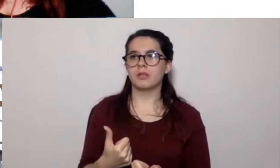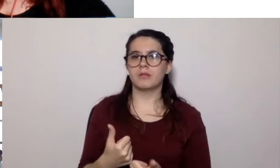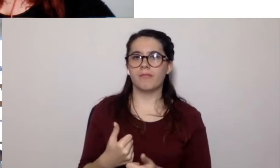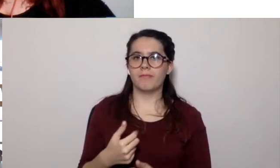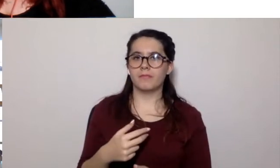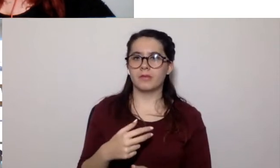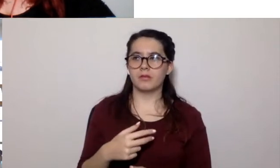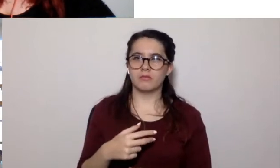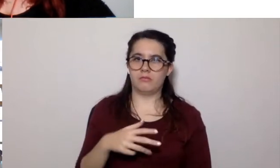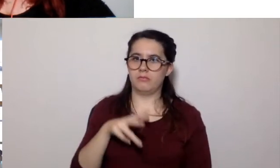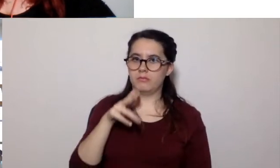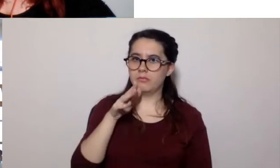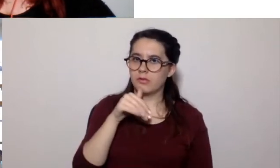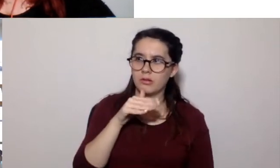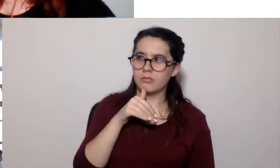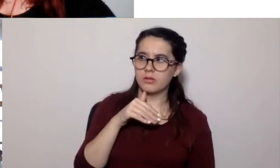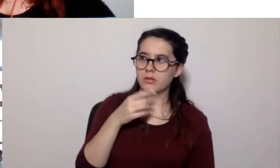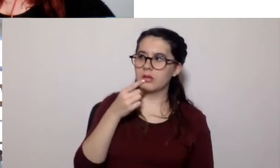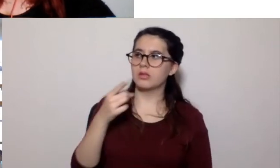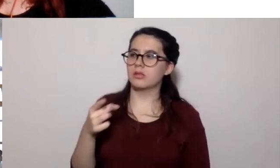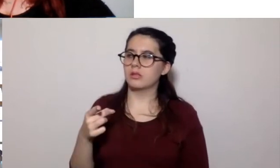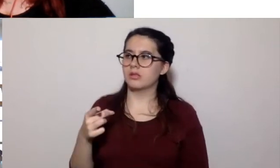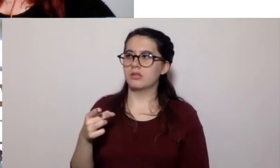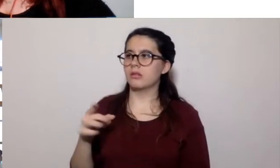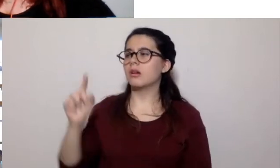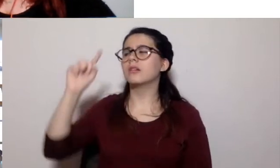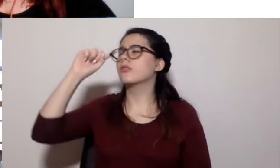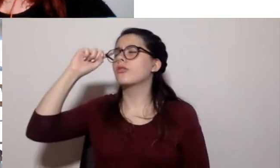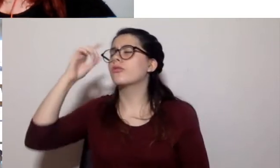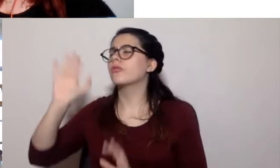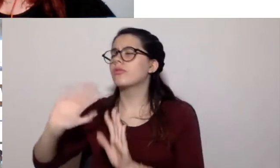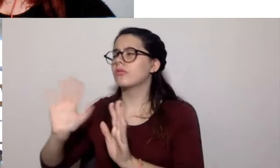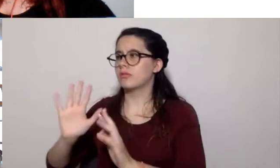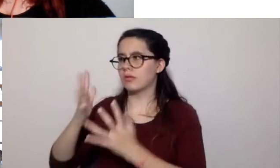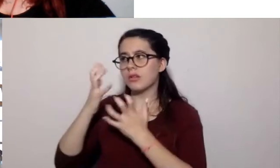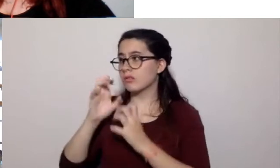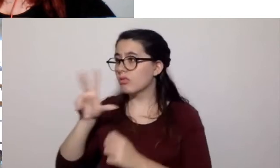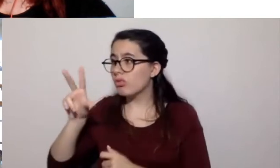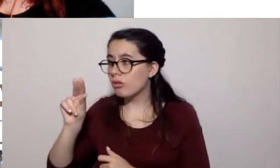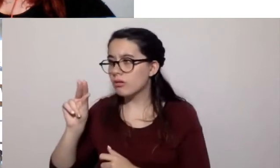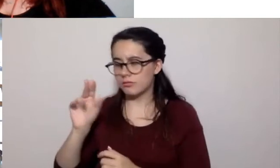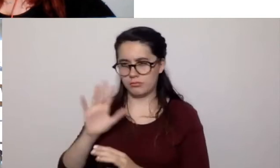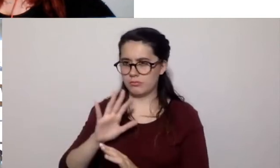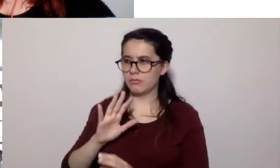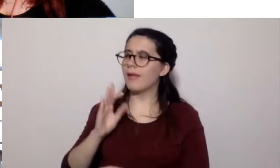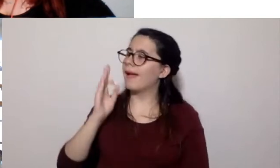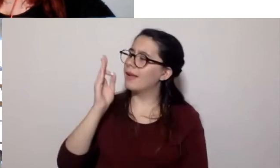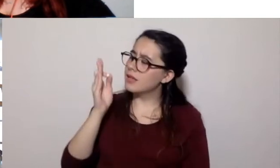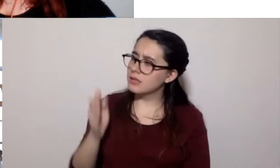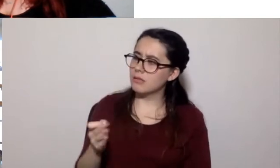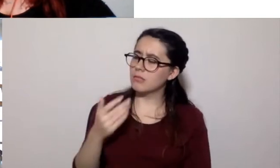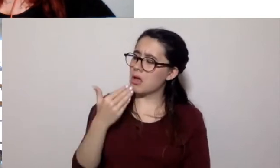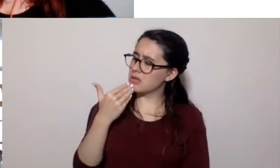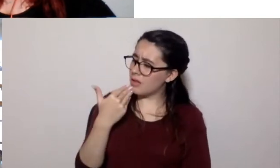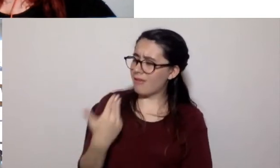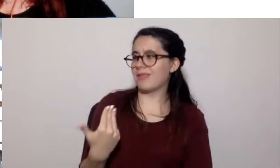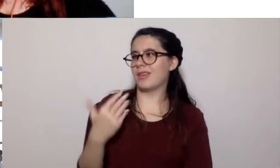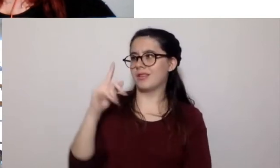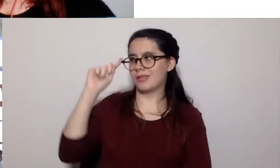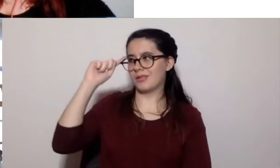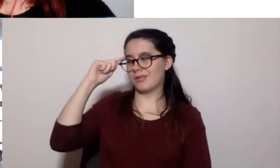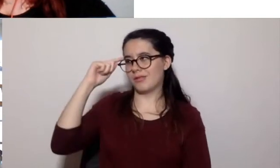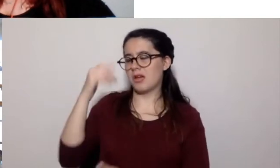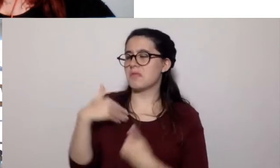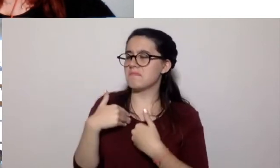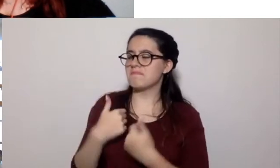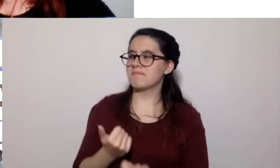no llores, mejor damos chance de que se enoje y de que llore y de que tenga miedo, ¿no? Se vale.